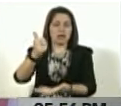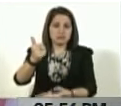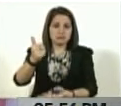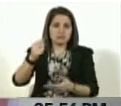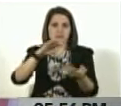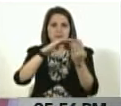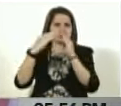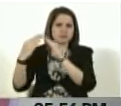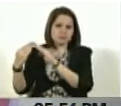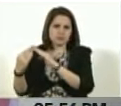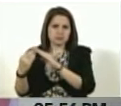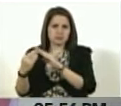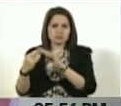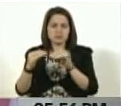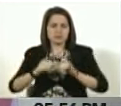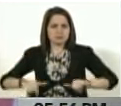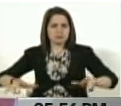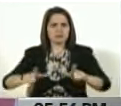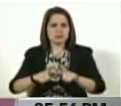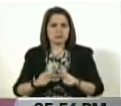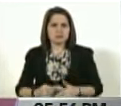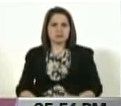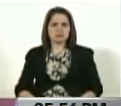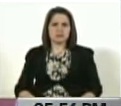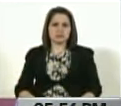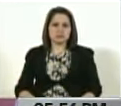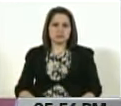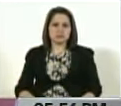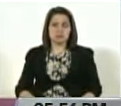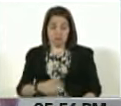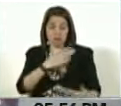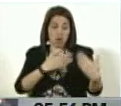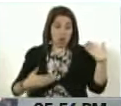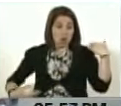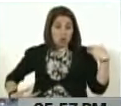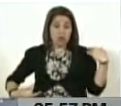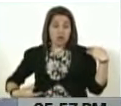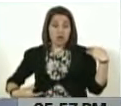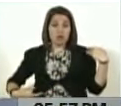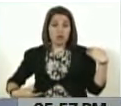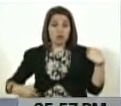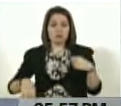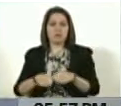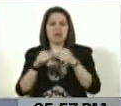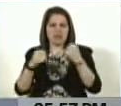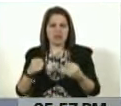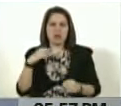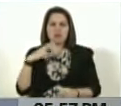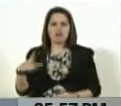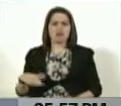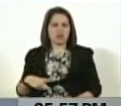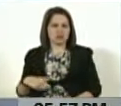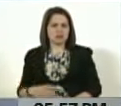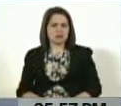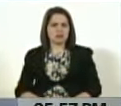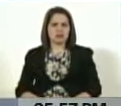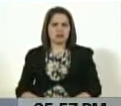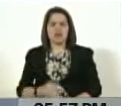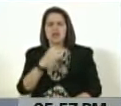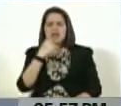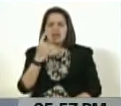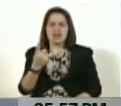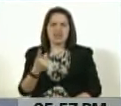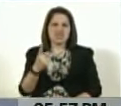comunidad, de la parroquia Altagracia. Tengo entendido que el dueño de esa panadería era un portugués. ¿Qué decía